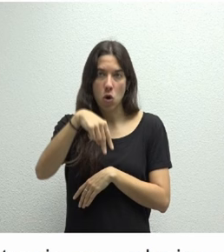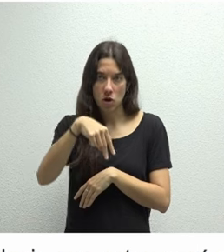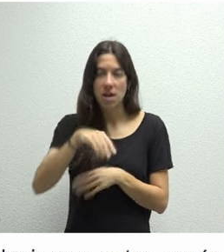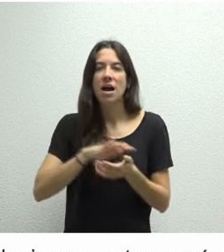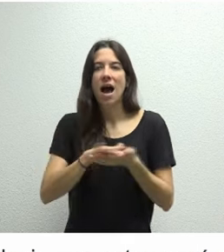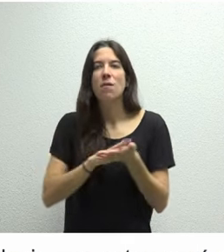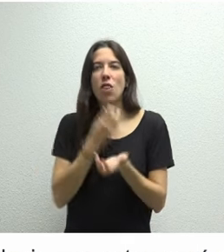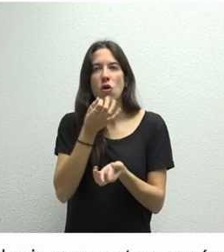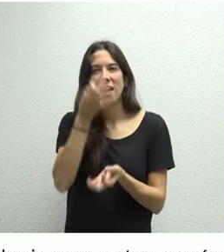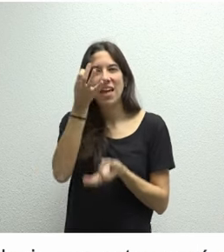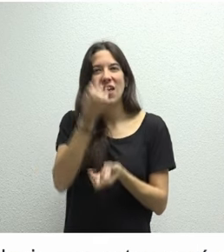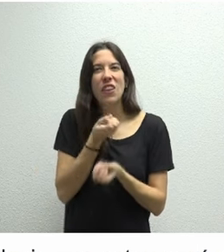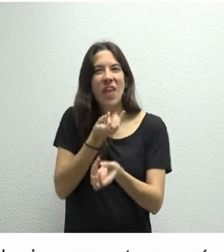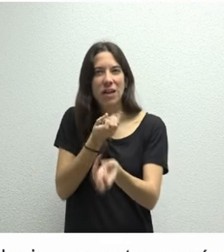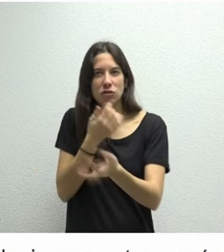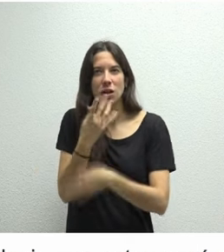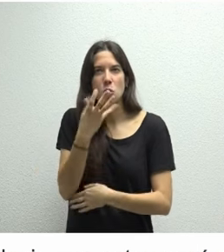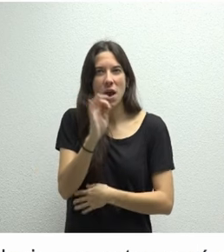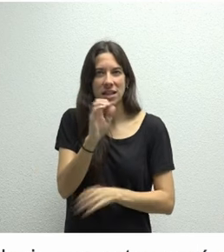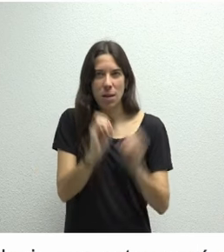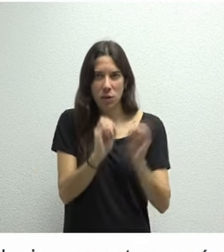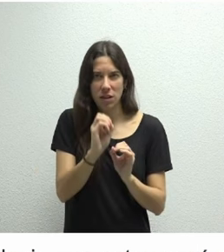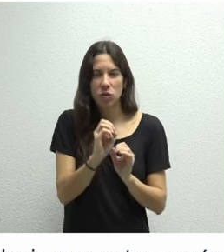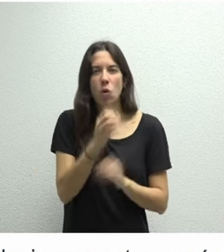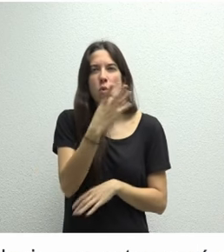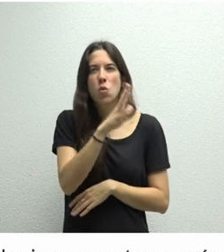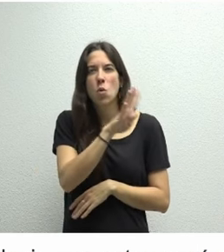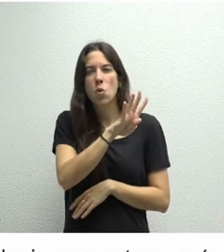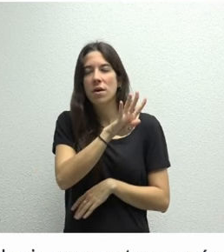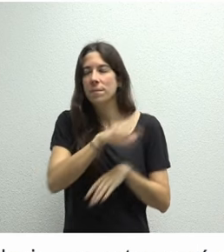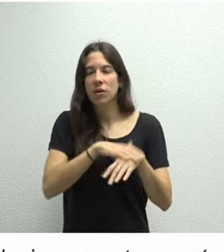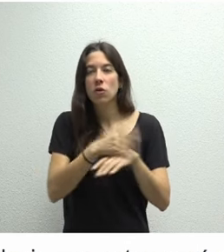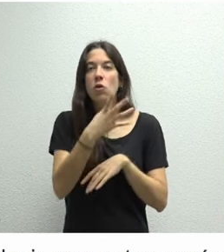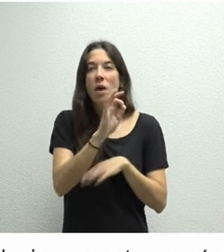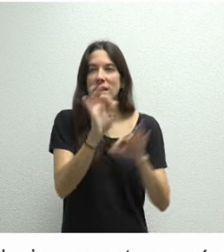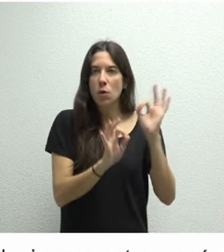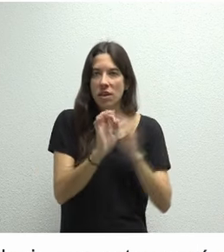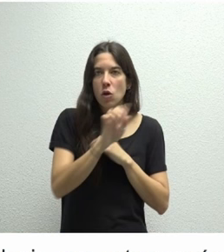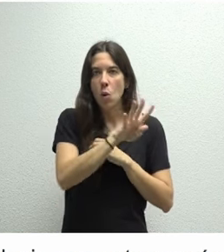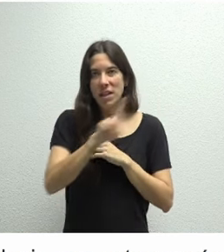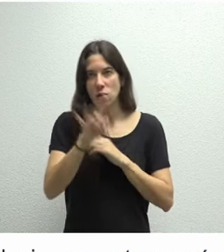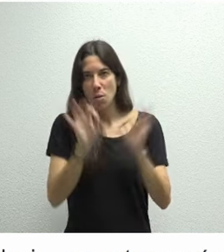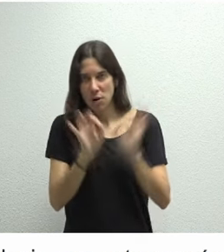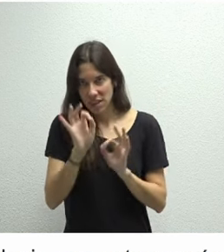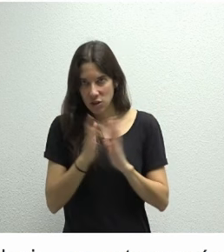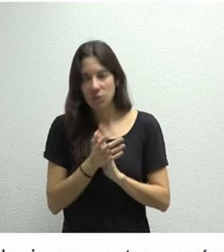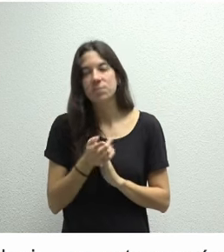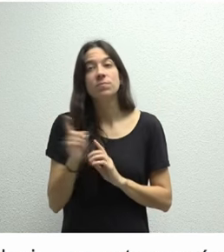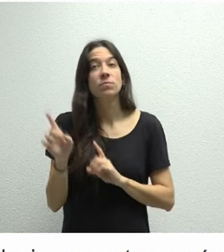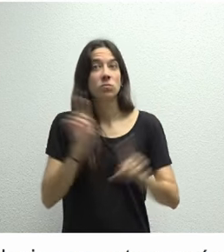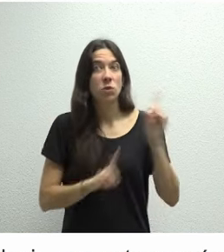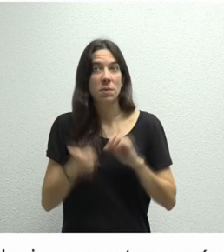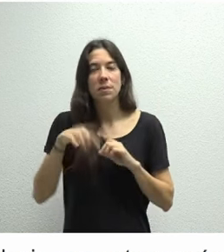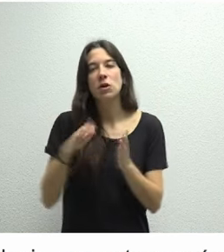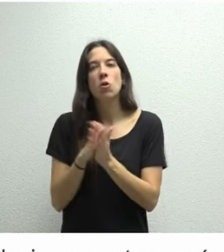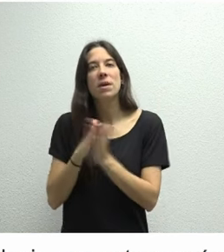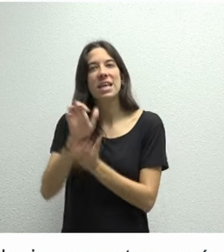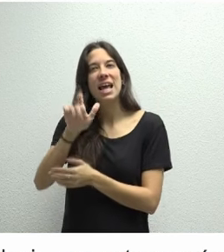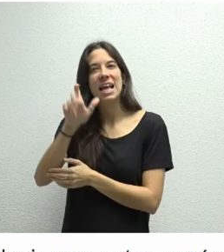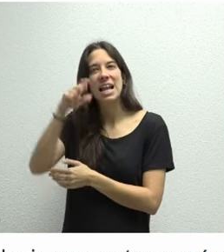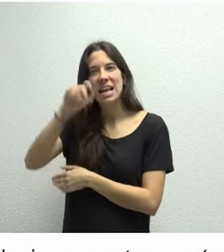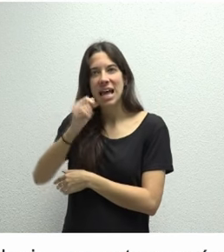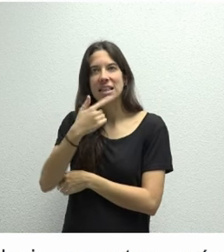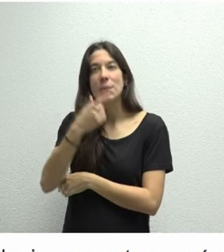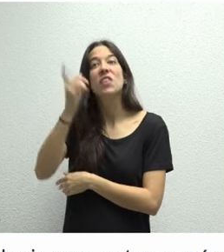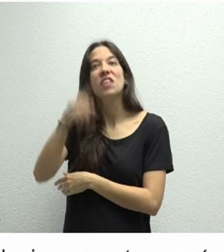40% 41 por. es un problema también mi compañera Elena ha dicho que es difícil de